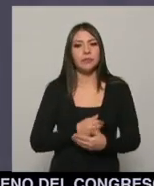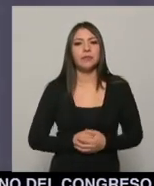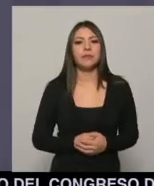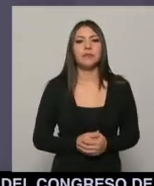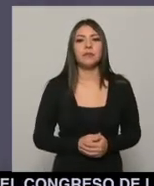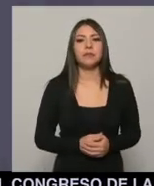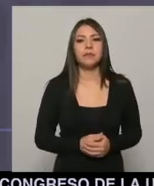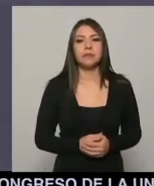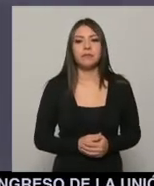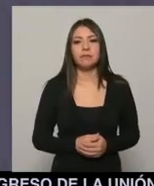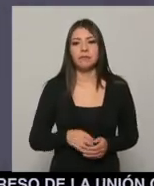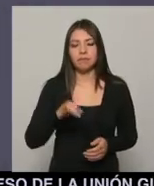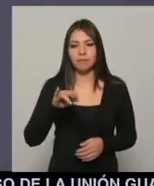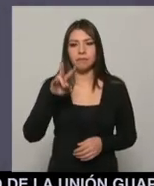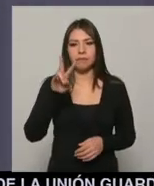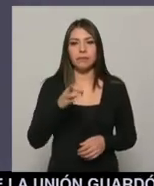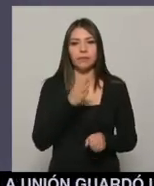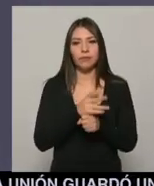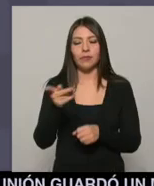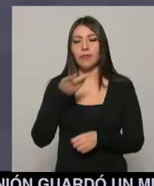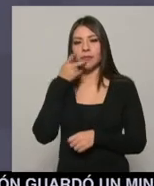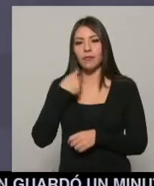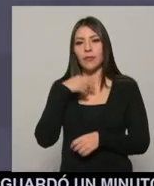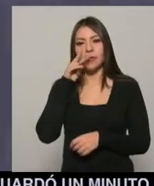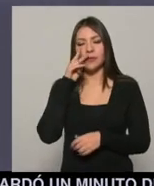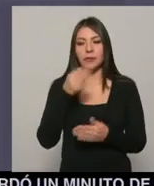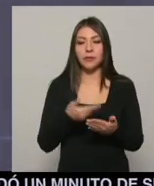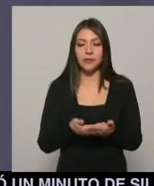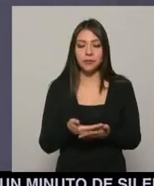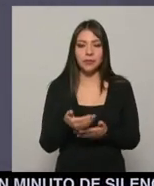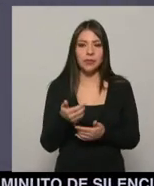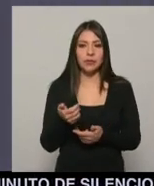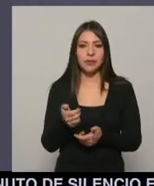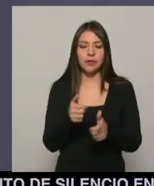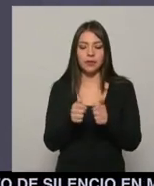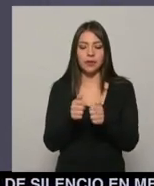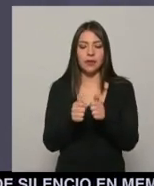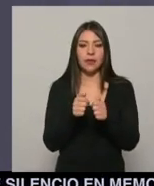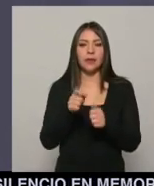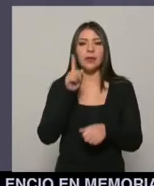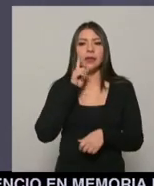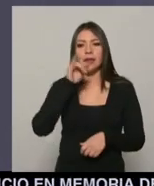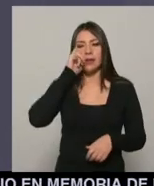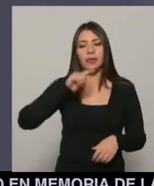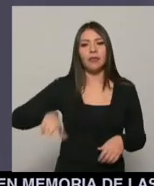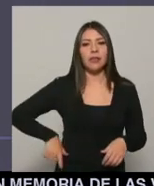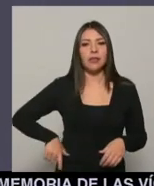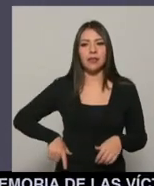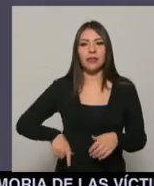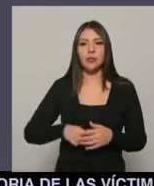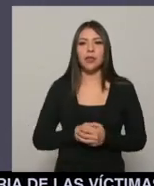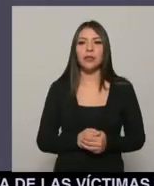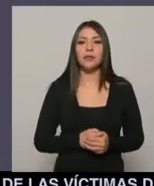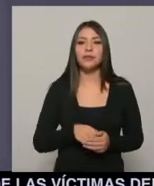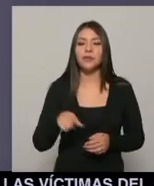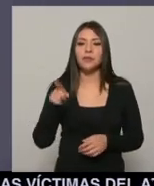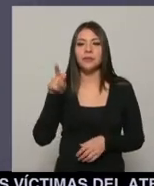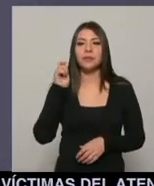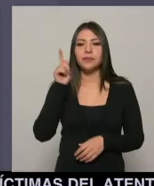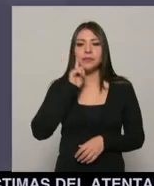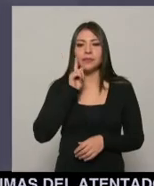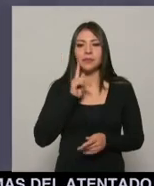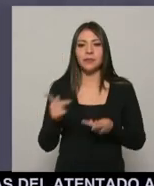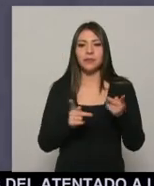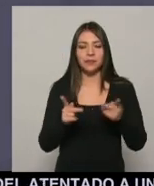particularmente, ahorita justamente estoy viendo, mientras tú estás hablando, estoy viendo lo que está diciendo la doctora Claudia Sheinbaum. Ella tiene planeado para el día de